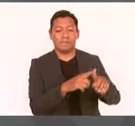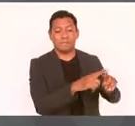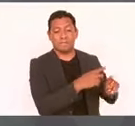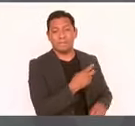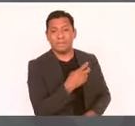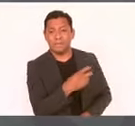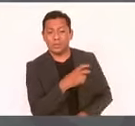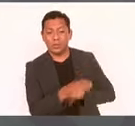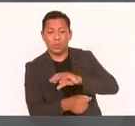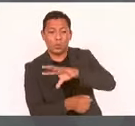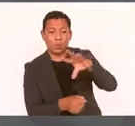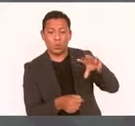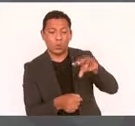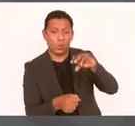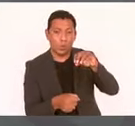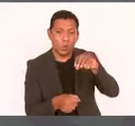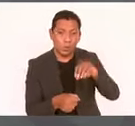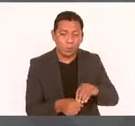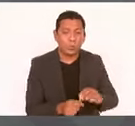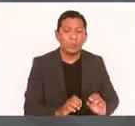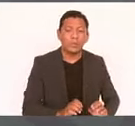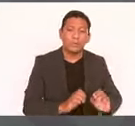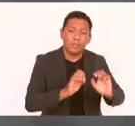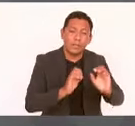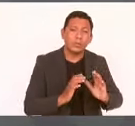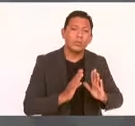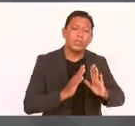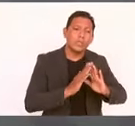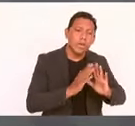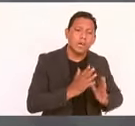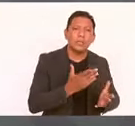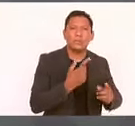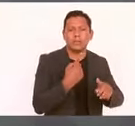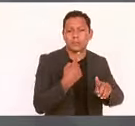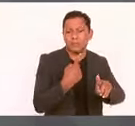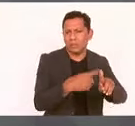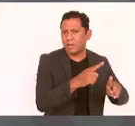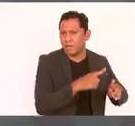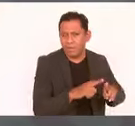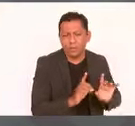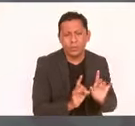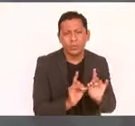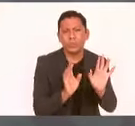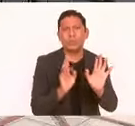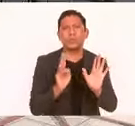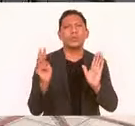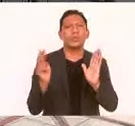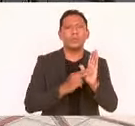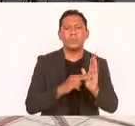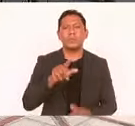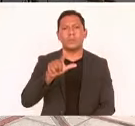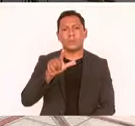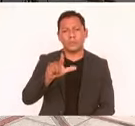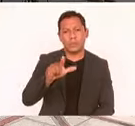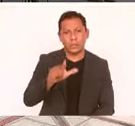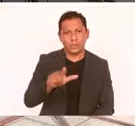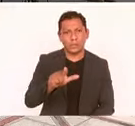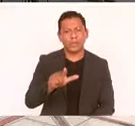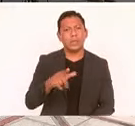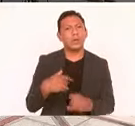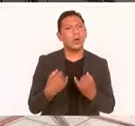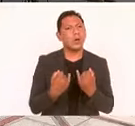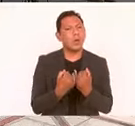de los inmuebles y bienes muebles contenidos en ellos afectados en 2017, además